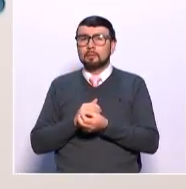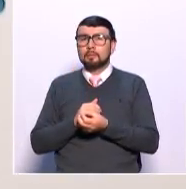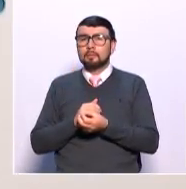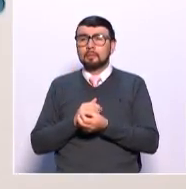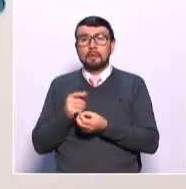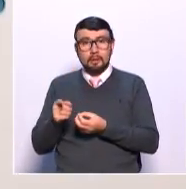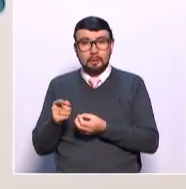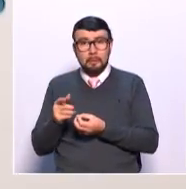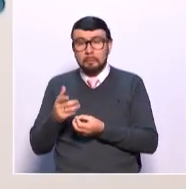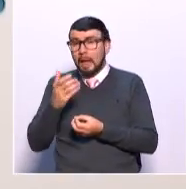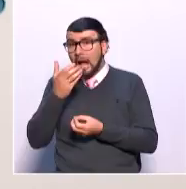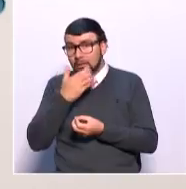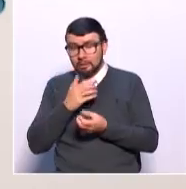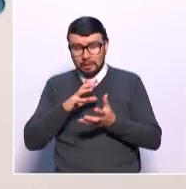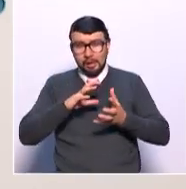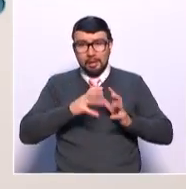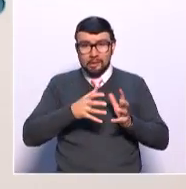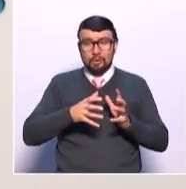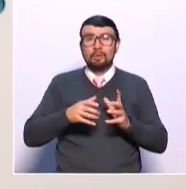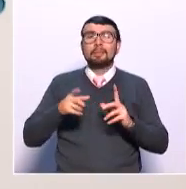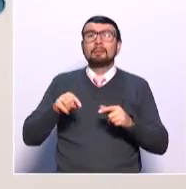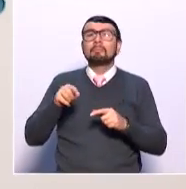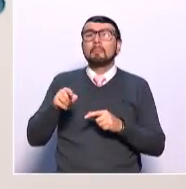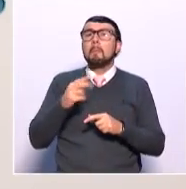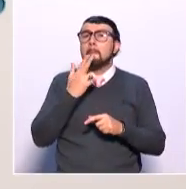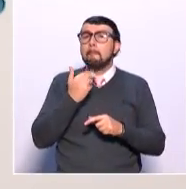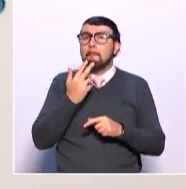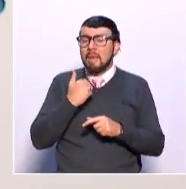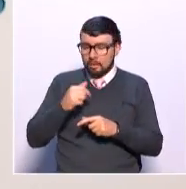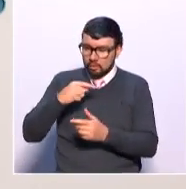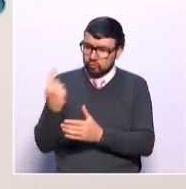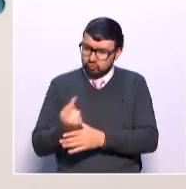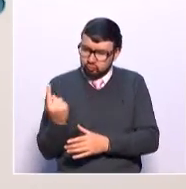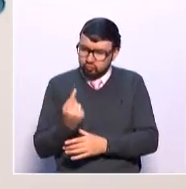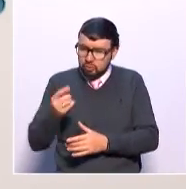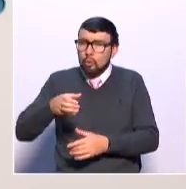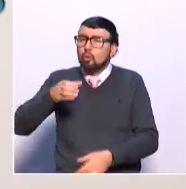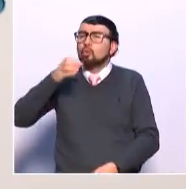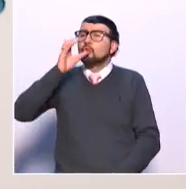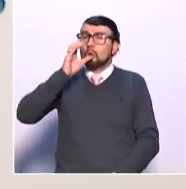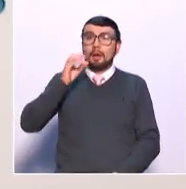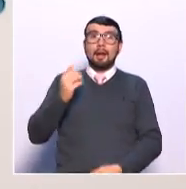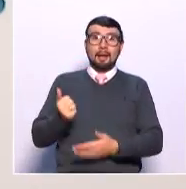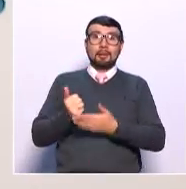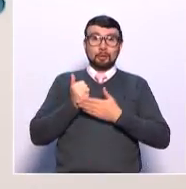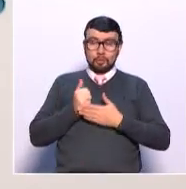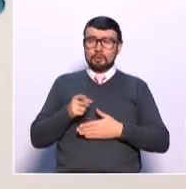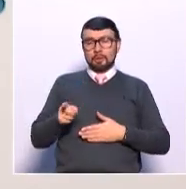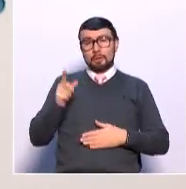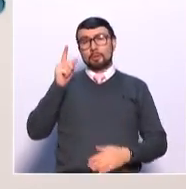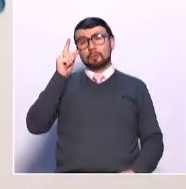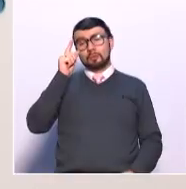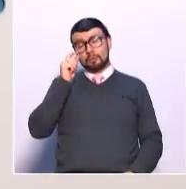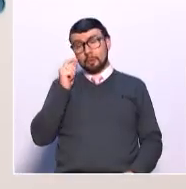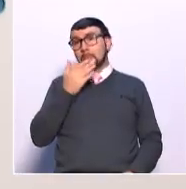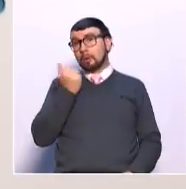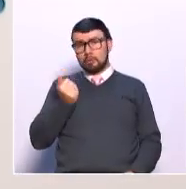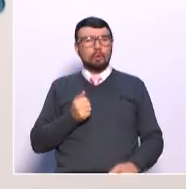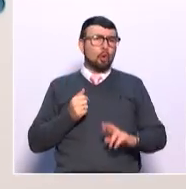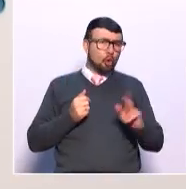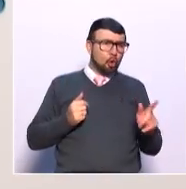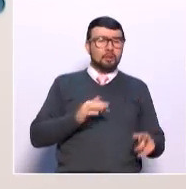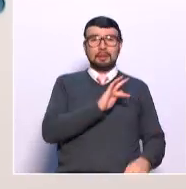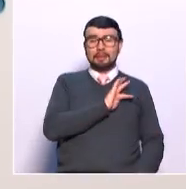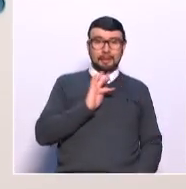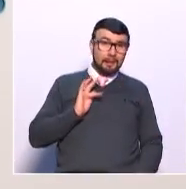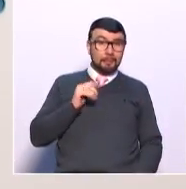manzana lechuga y miel y mejora mucho el sueño pero hay que hacer pues otras terapias la de la